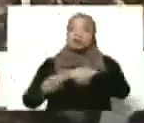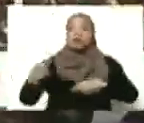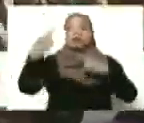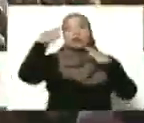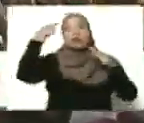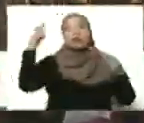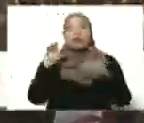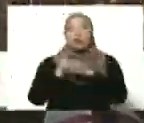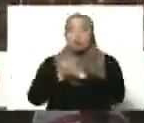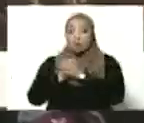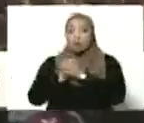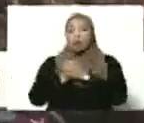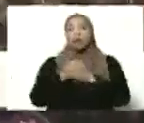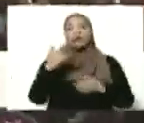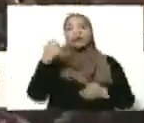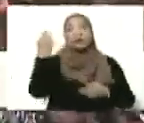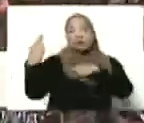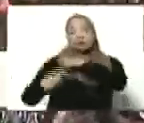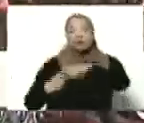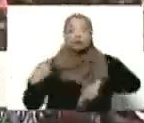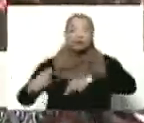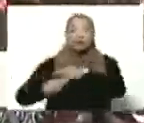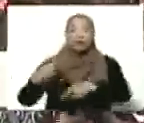¡Saluda solidario!